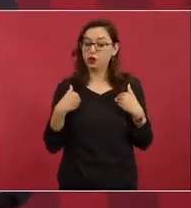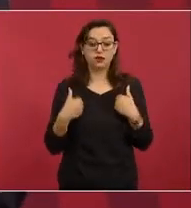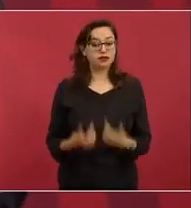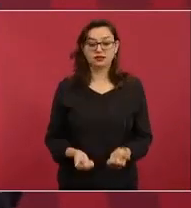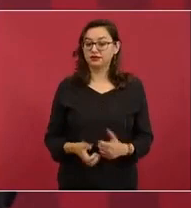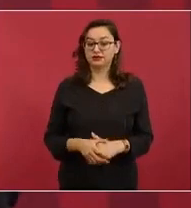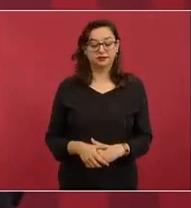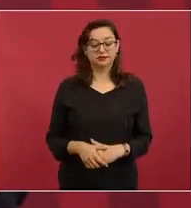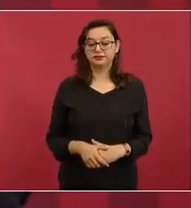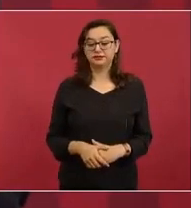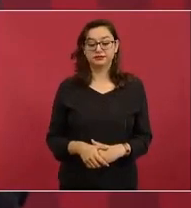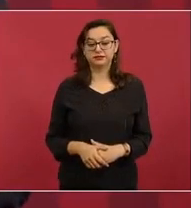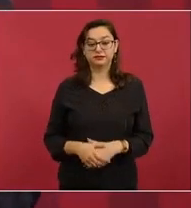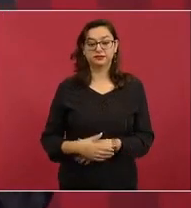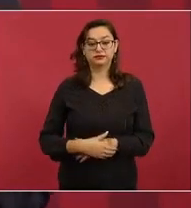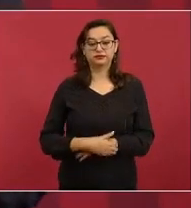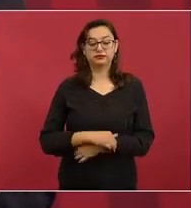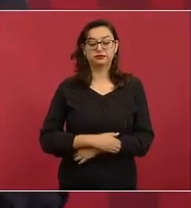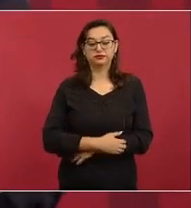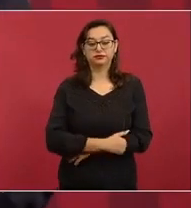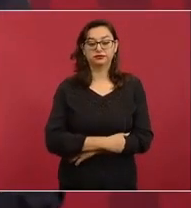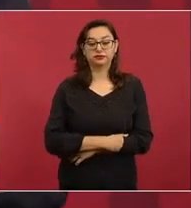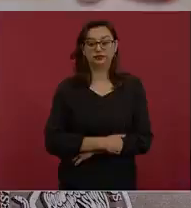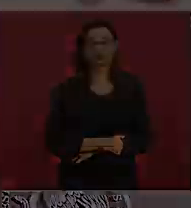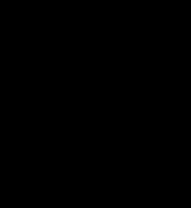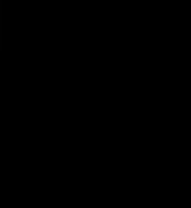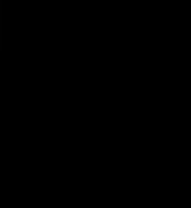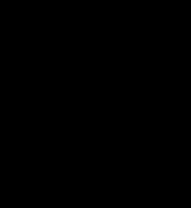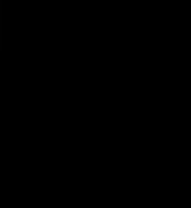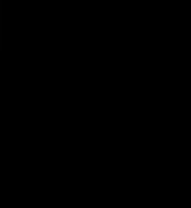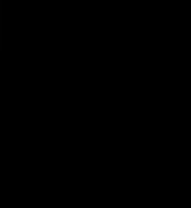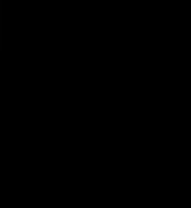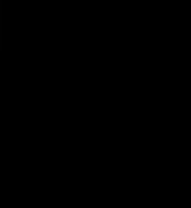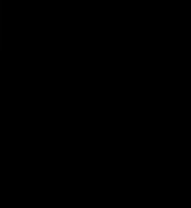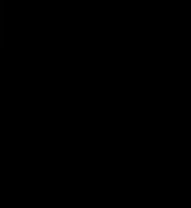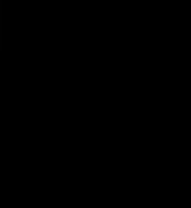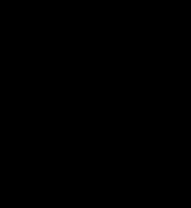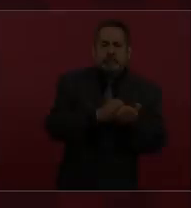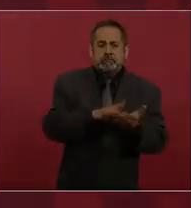Además, no es fácil llevar a cabo una transformación